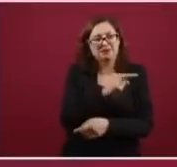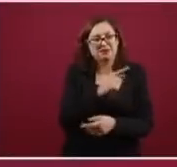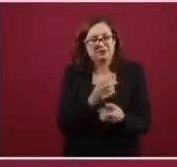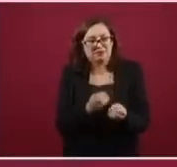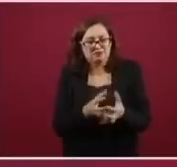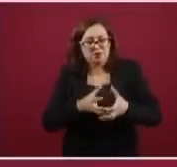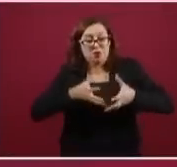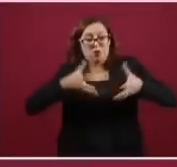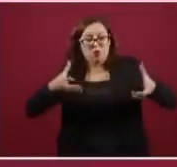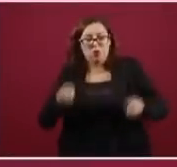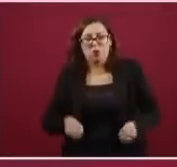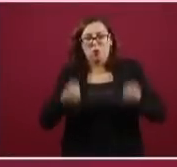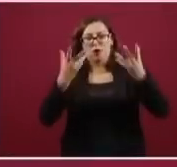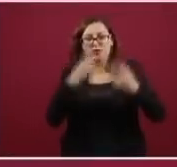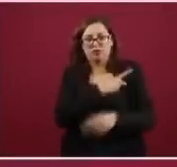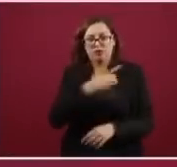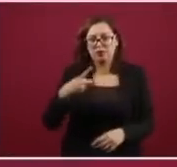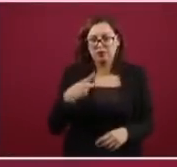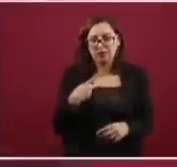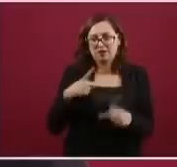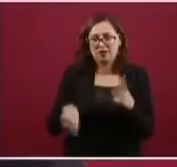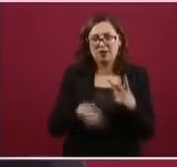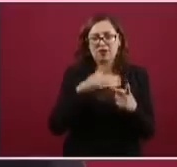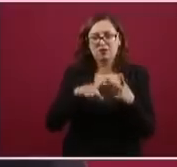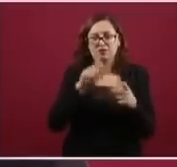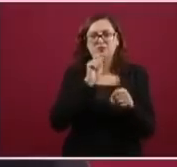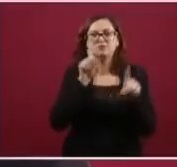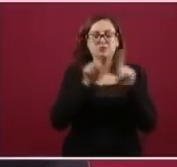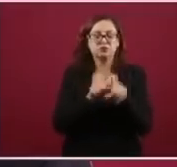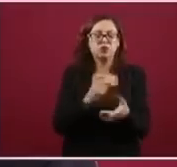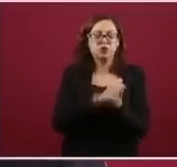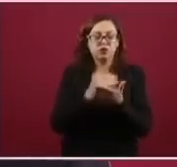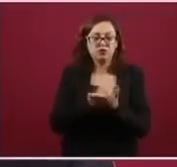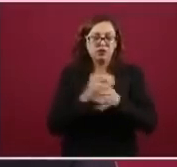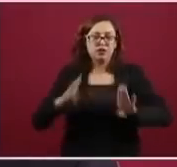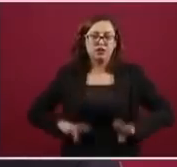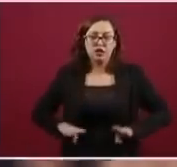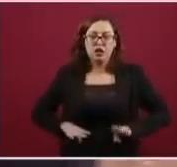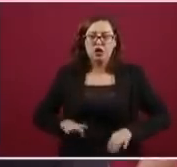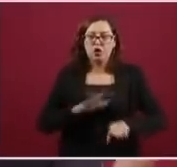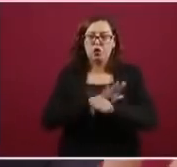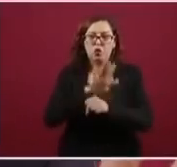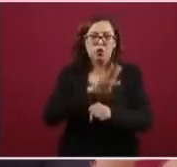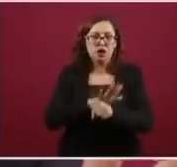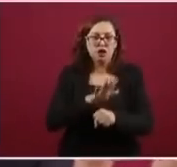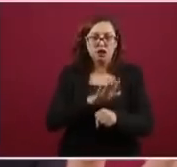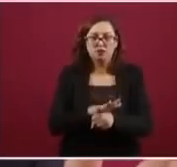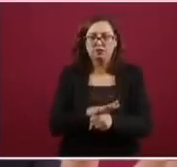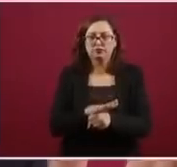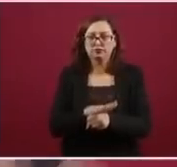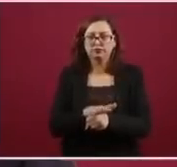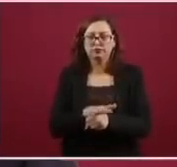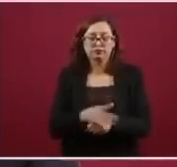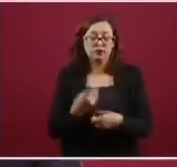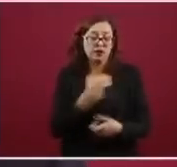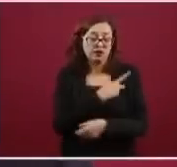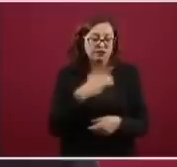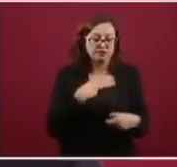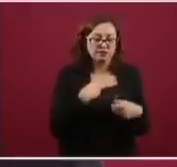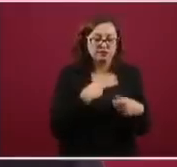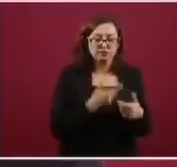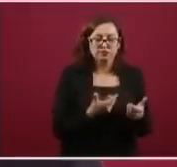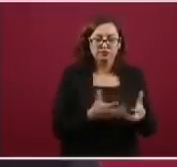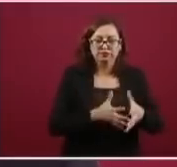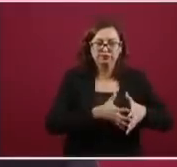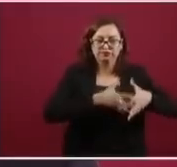2 con el perfil de la deuda es decir si tienes benzia va al mismo tamaño de deuda si